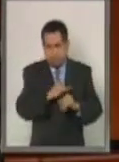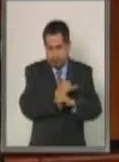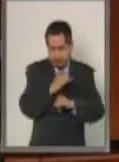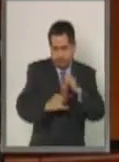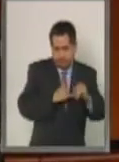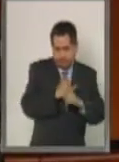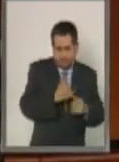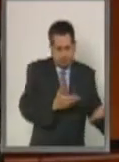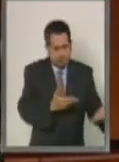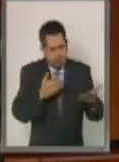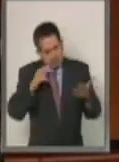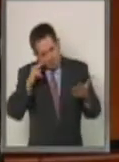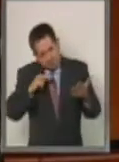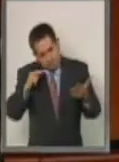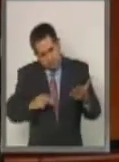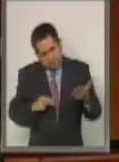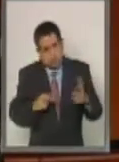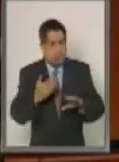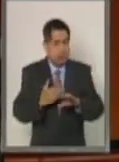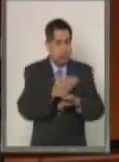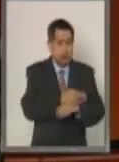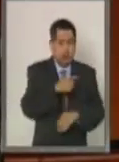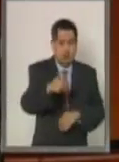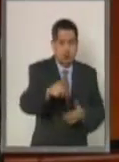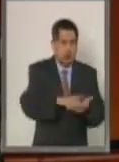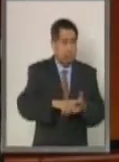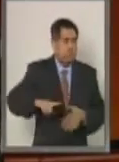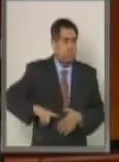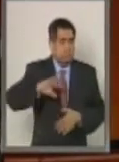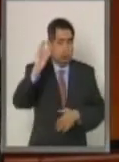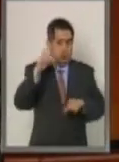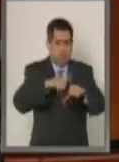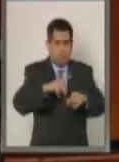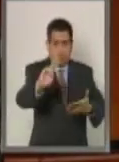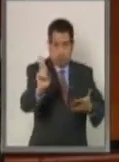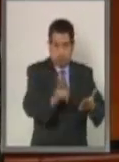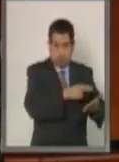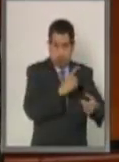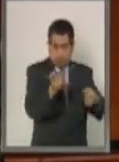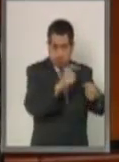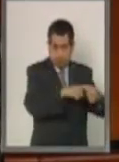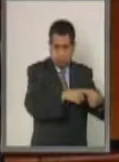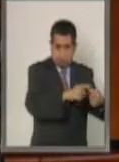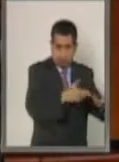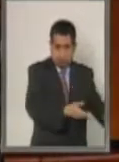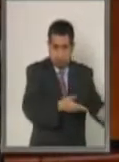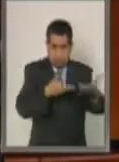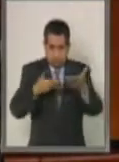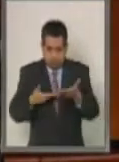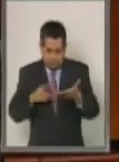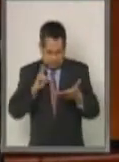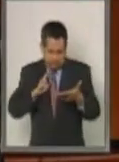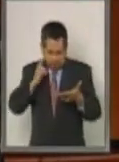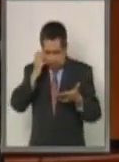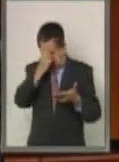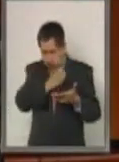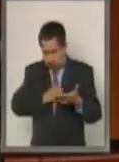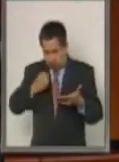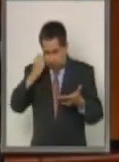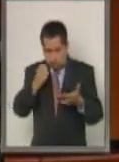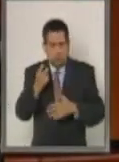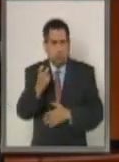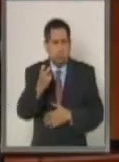internacionales que han sido suscritos por el Gobierno Federal, hago uso de esta